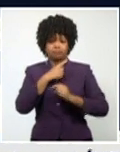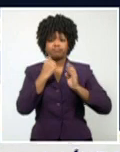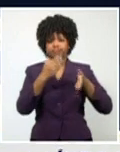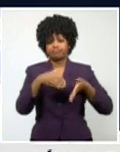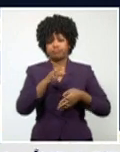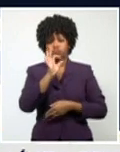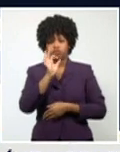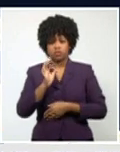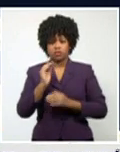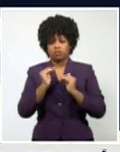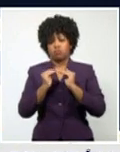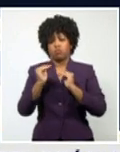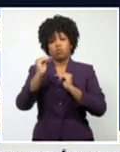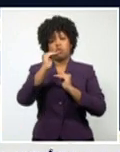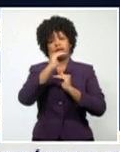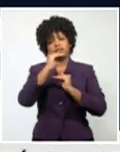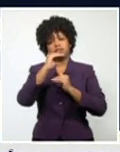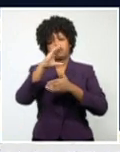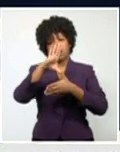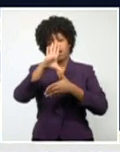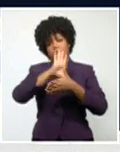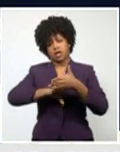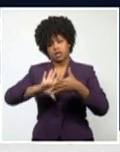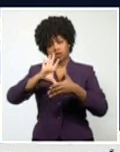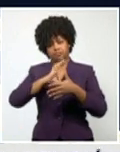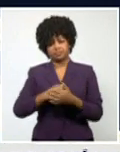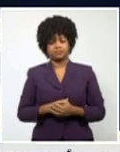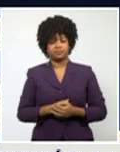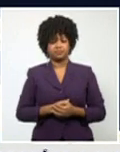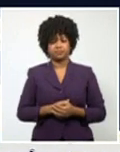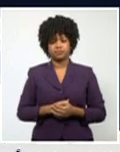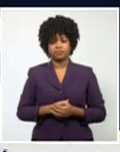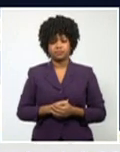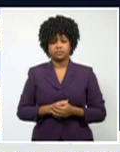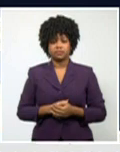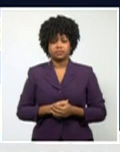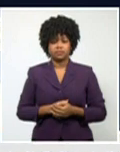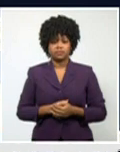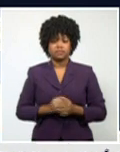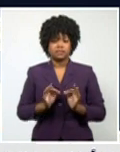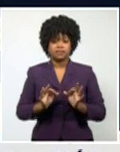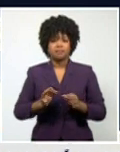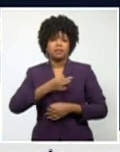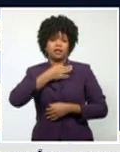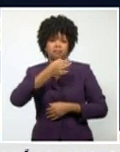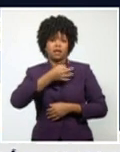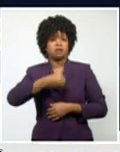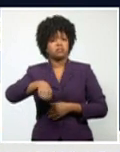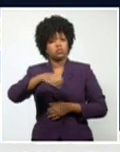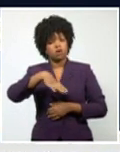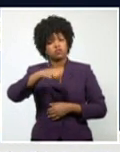por encima de la de la región de las Américas. Siempre significamos la situación de México